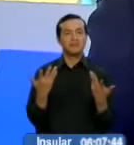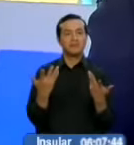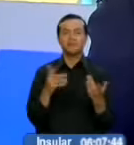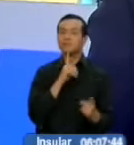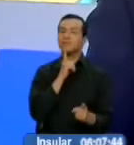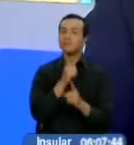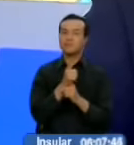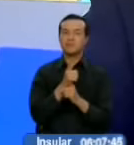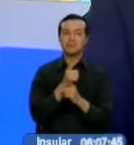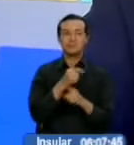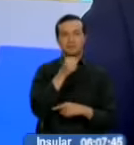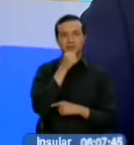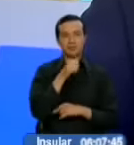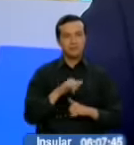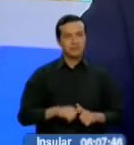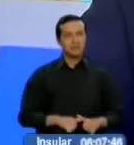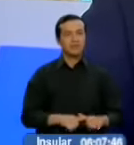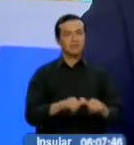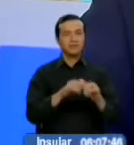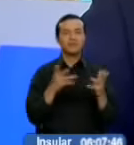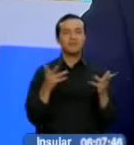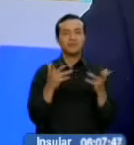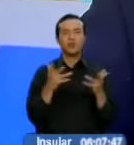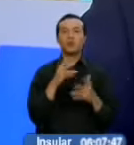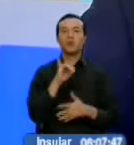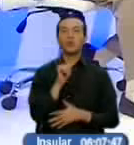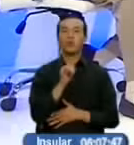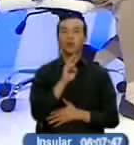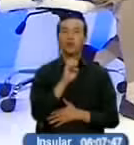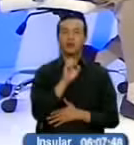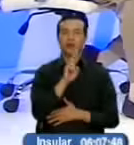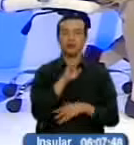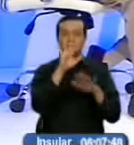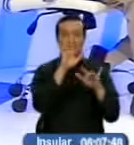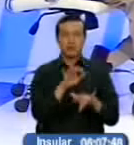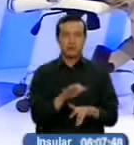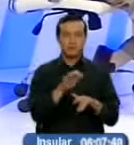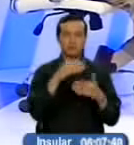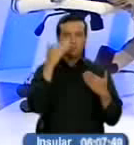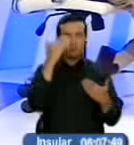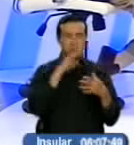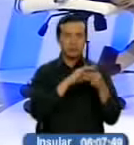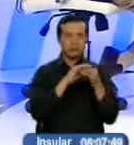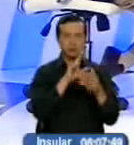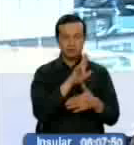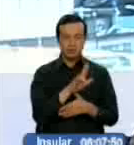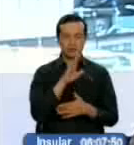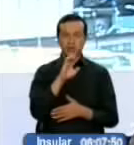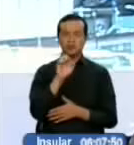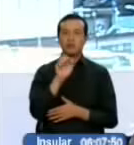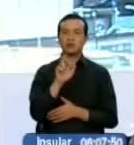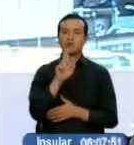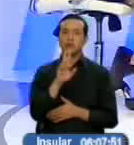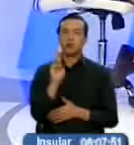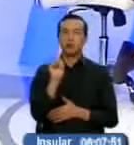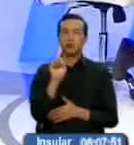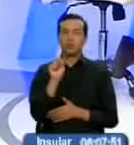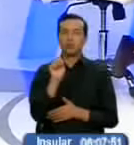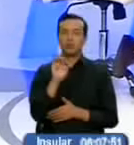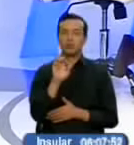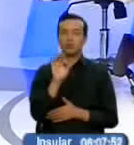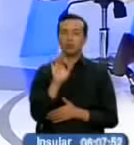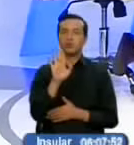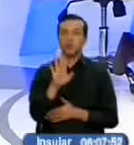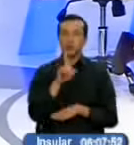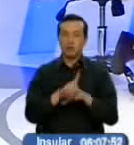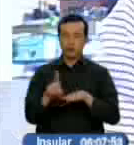Rabascal. Retomamos los debates. Tenemos a Juan Carlos Aldaz, secretario nacional de Comunicación Política Alianza País, y César Montúfar, director del